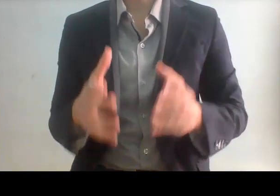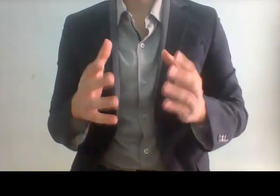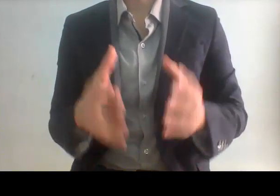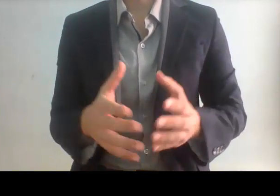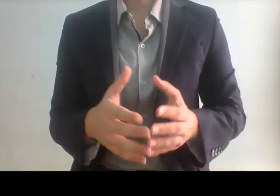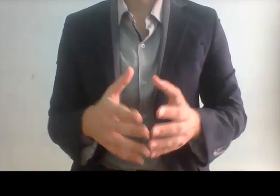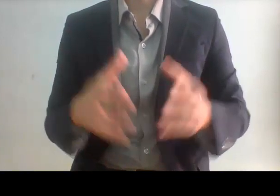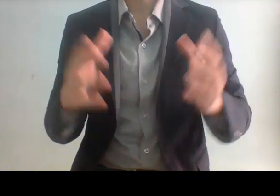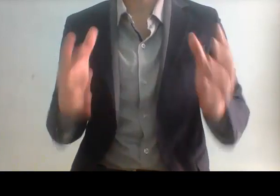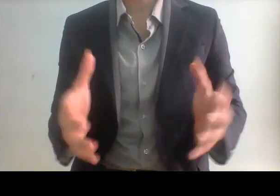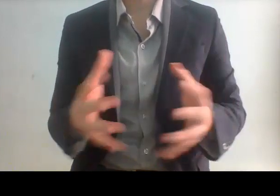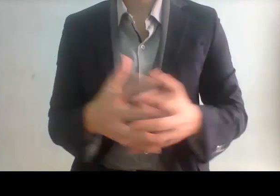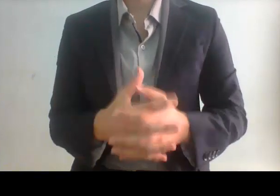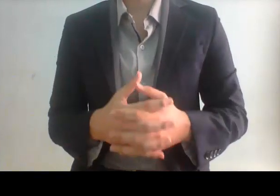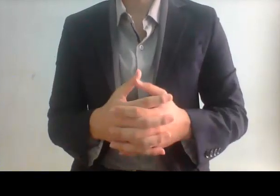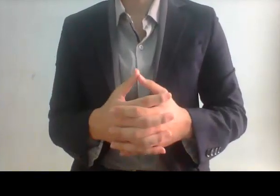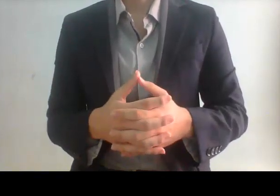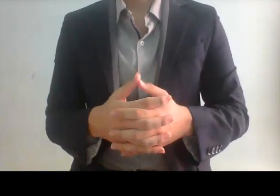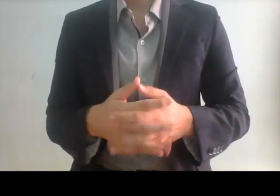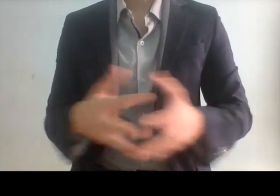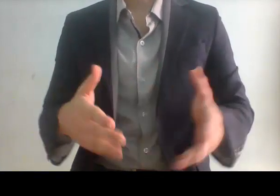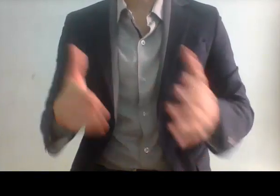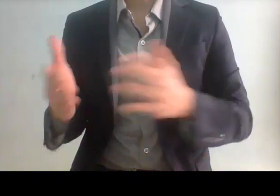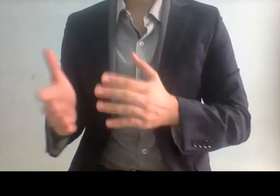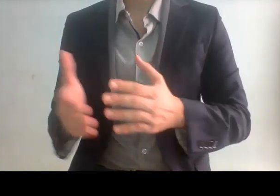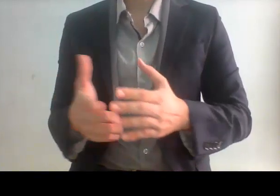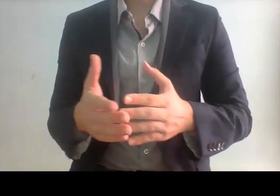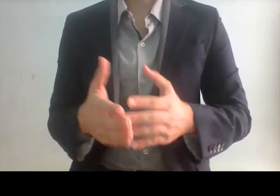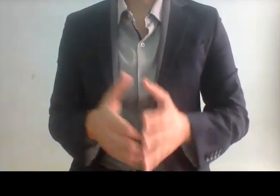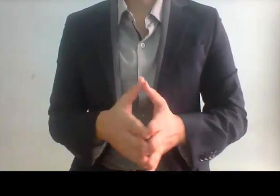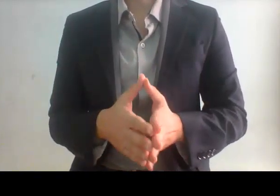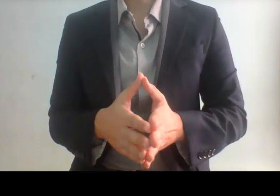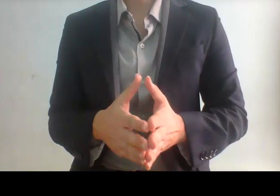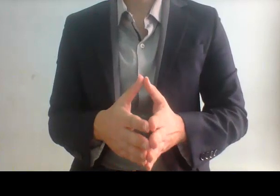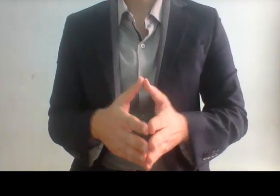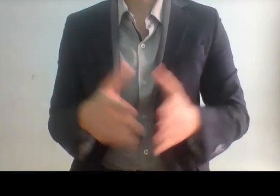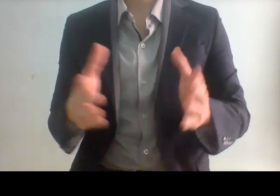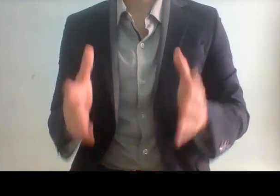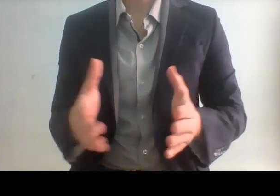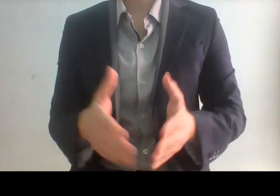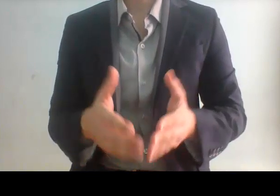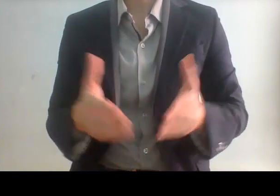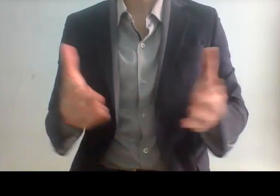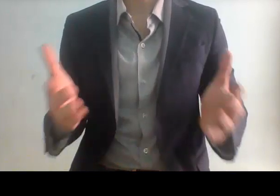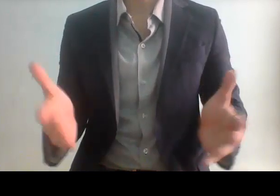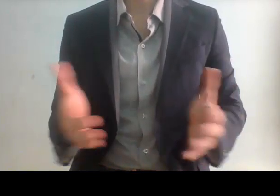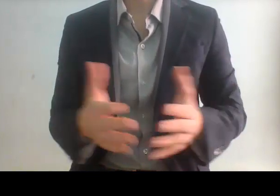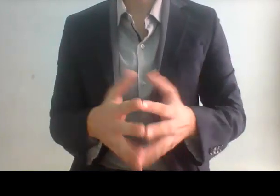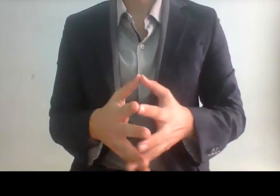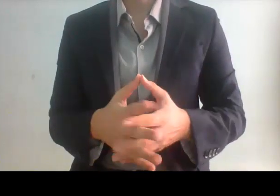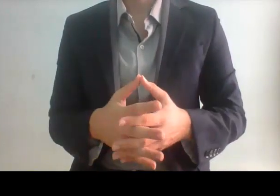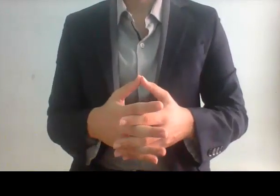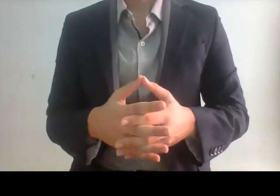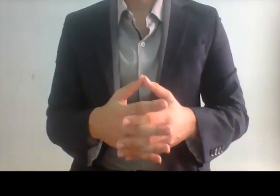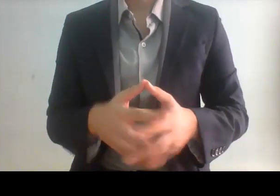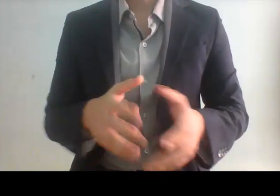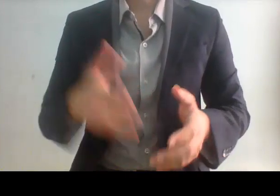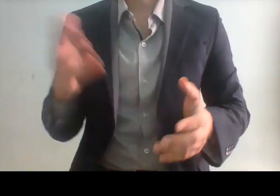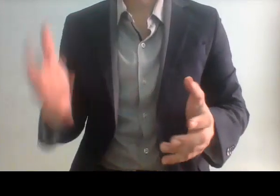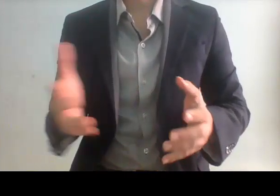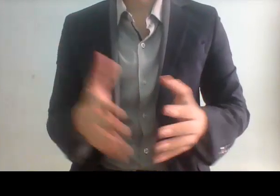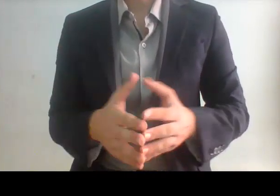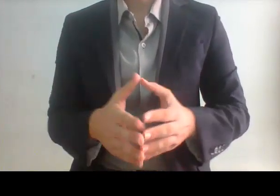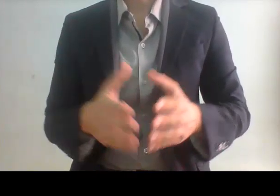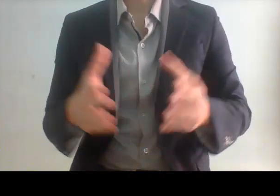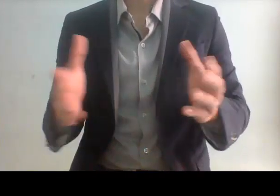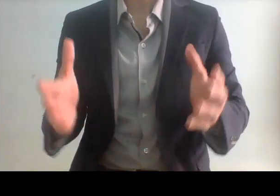actualidad salgan embarrados. ¿Por qué menciono esto? Porque para los que siguen mi canal continuamente, déjenme decirles que yo he traído una nota relacionada con que en los